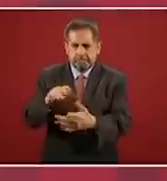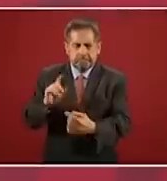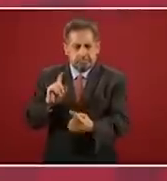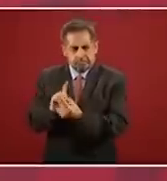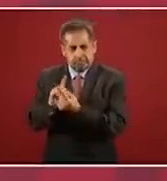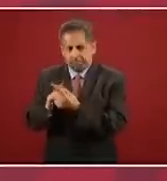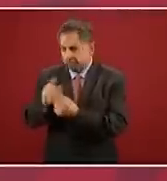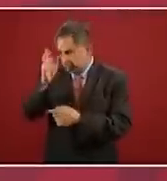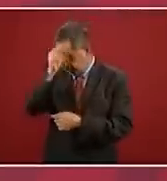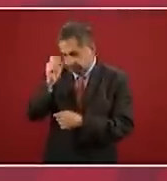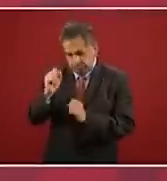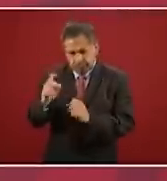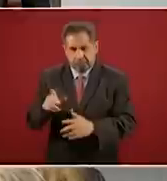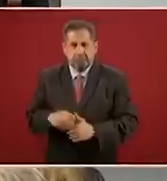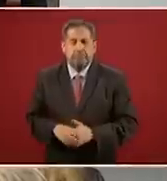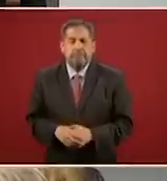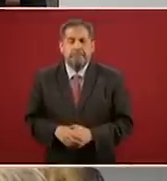acuerdo?